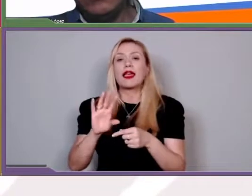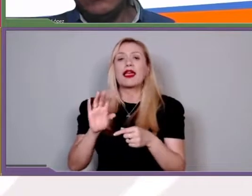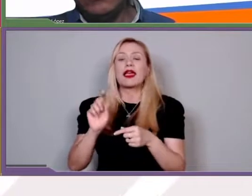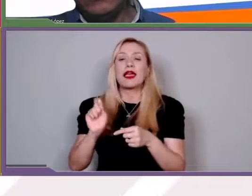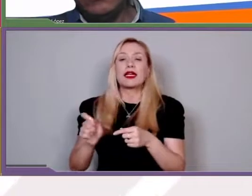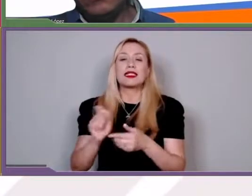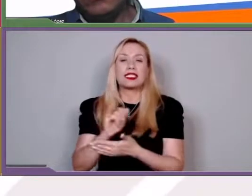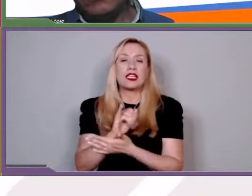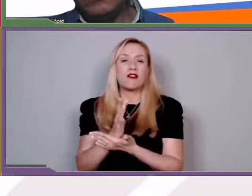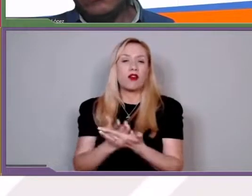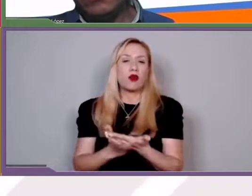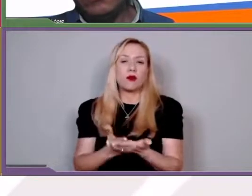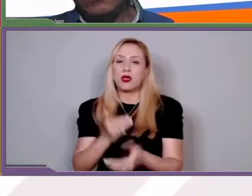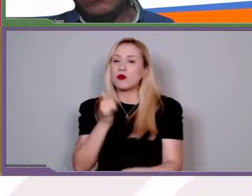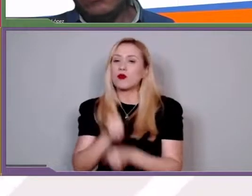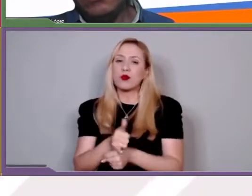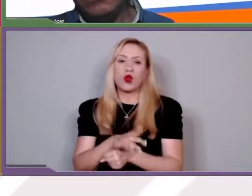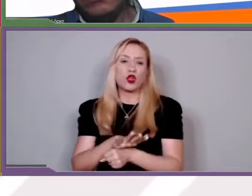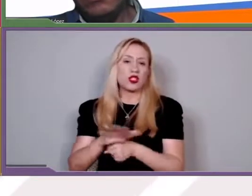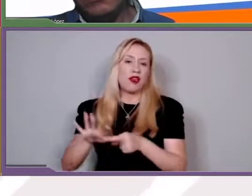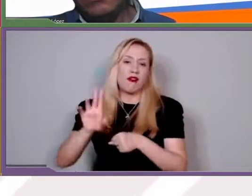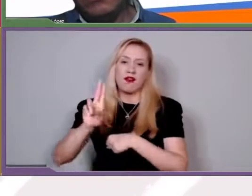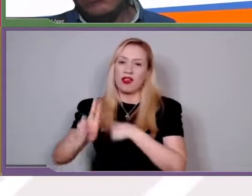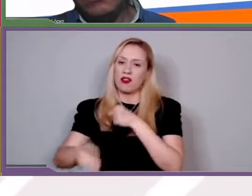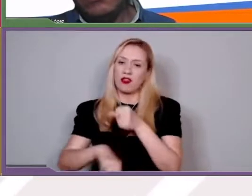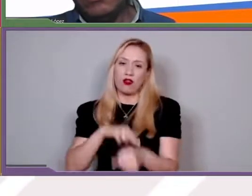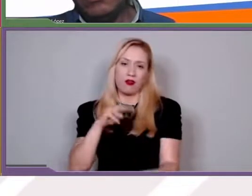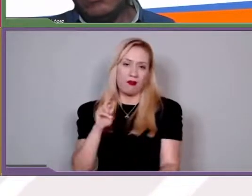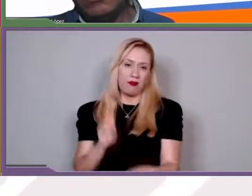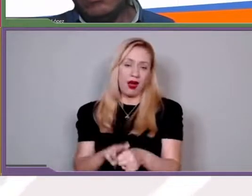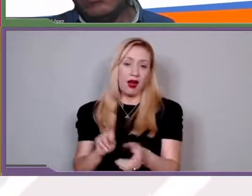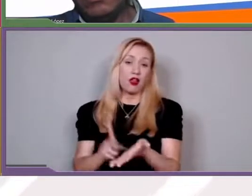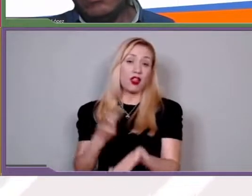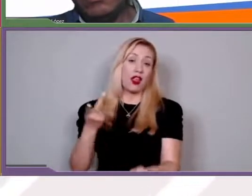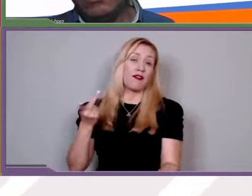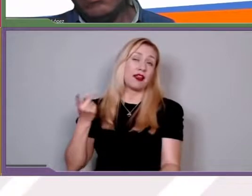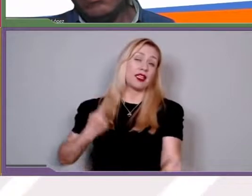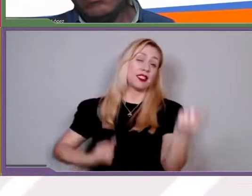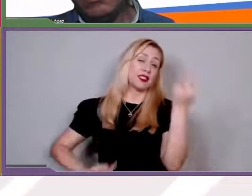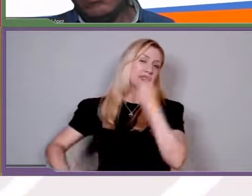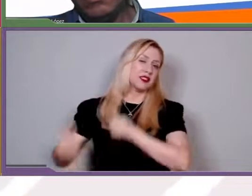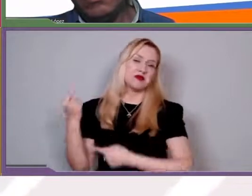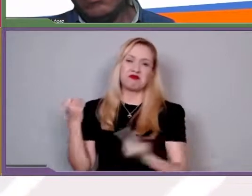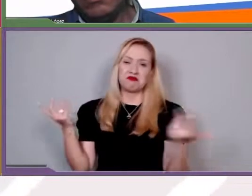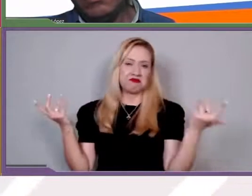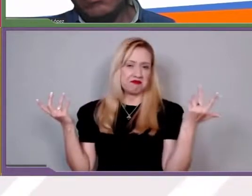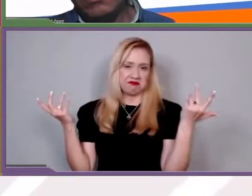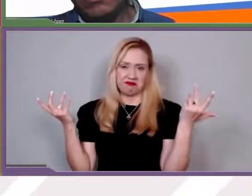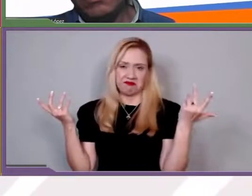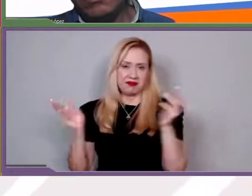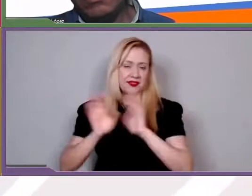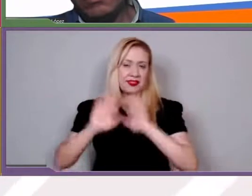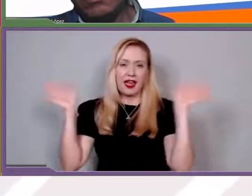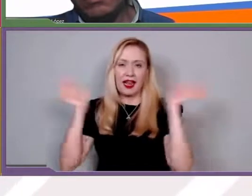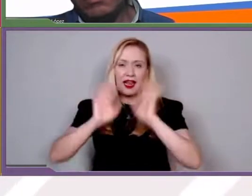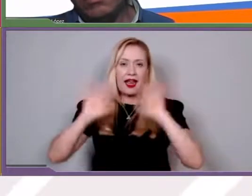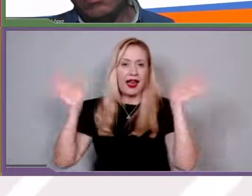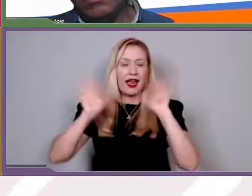normalidad, y eso sí ya nos queda claro. Ya la normalidad, pues la normalidad era el problema.